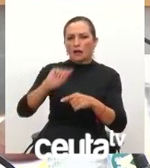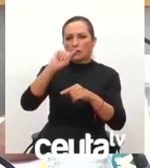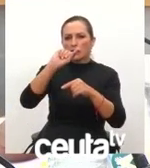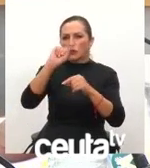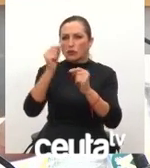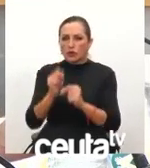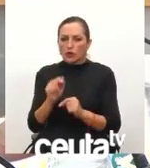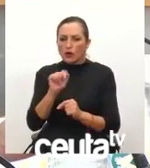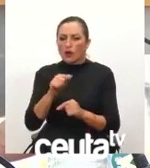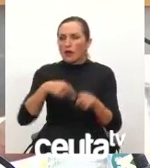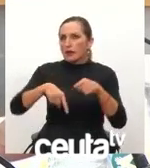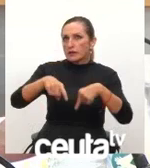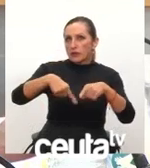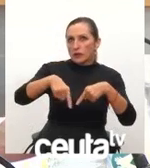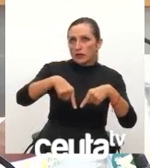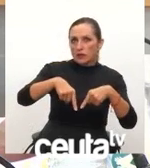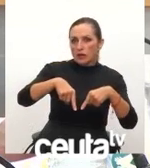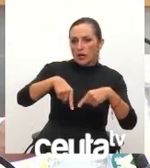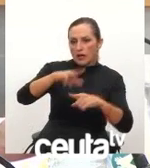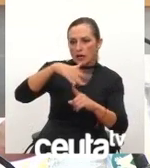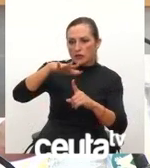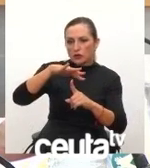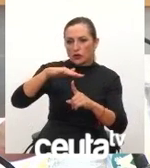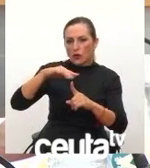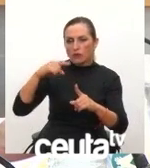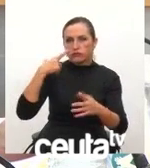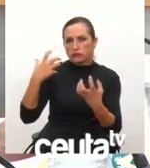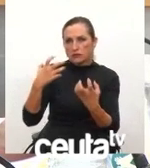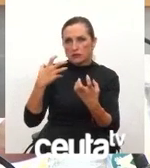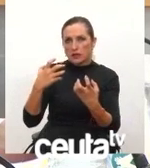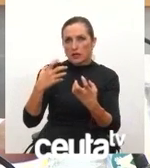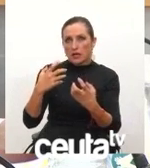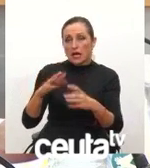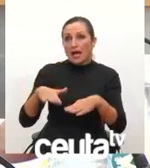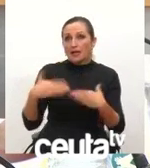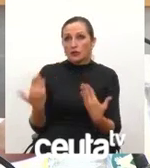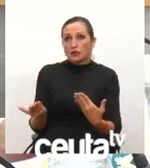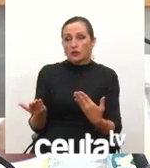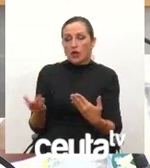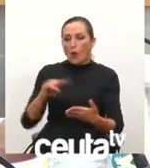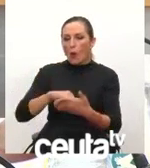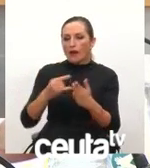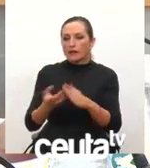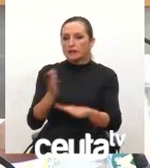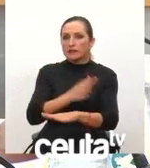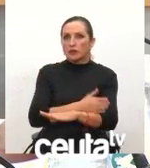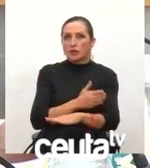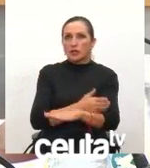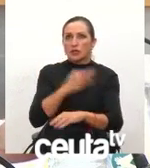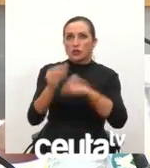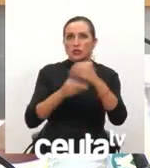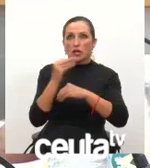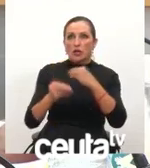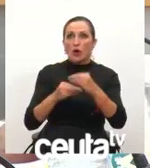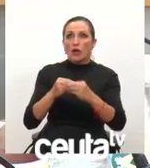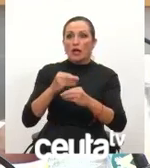ambiental sobre el entorno. Entonces, se hizo un anteproyecto y la redacción del proyecto